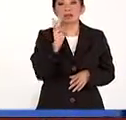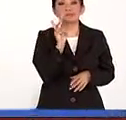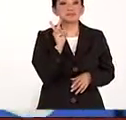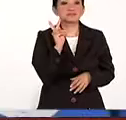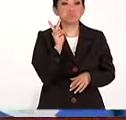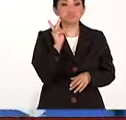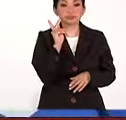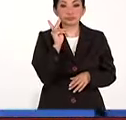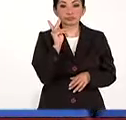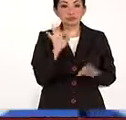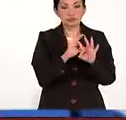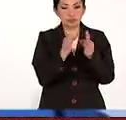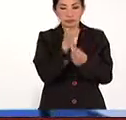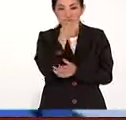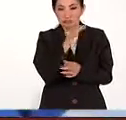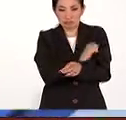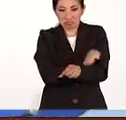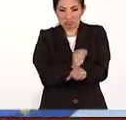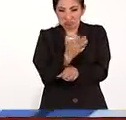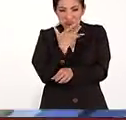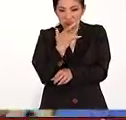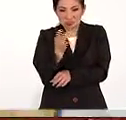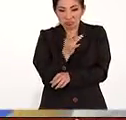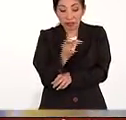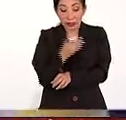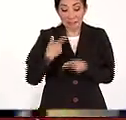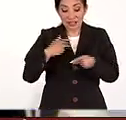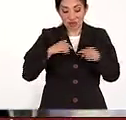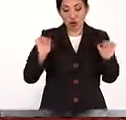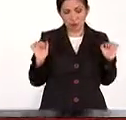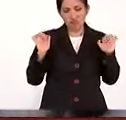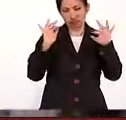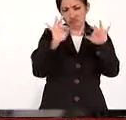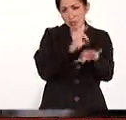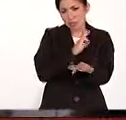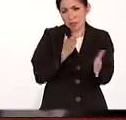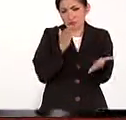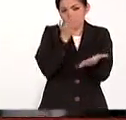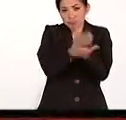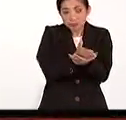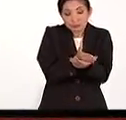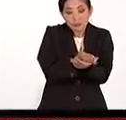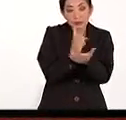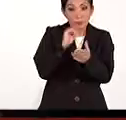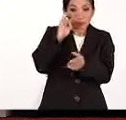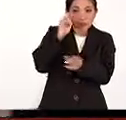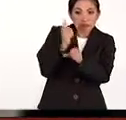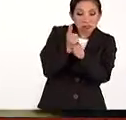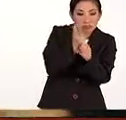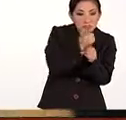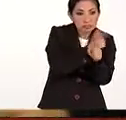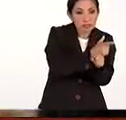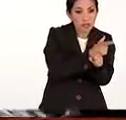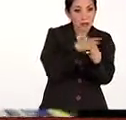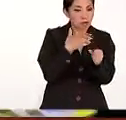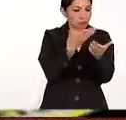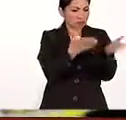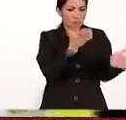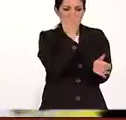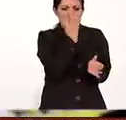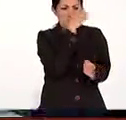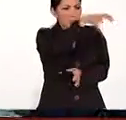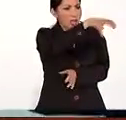la mecánica es muy sencilla el público puede acudir y va a encontrar una oferta académica